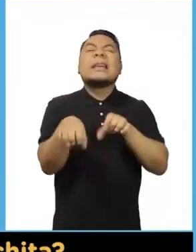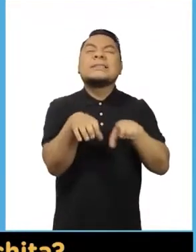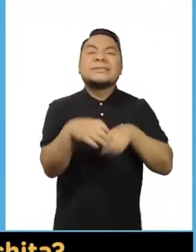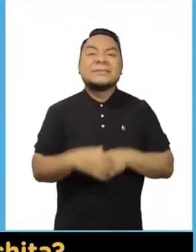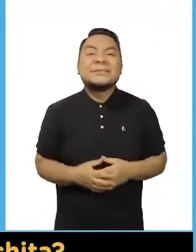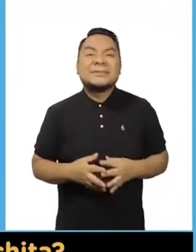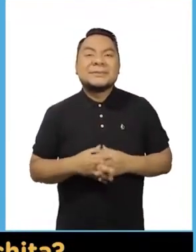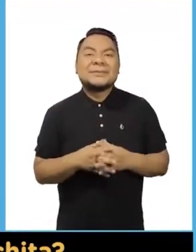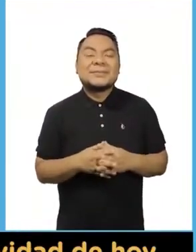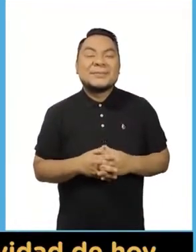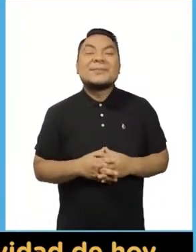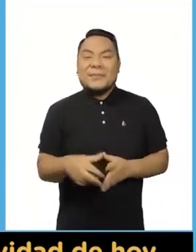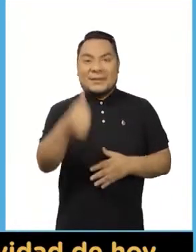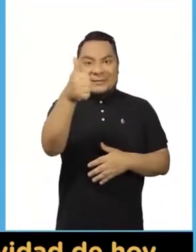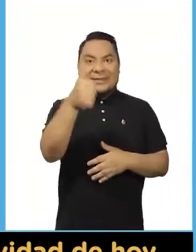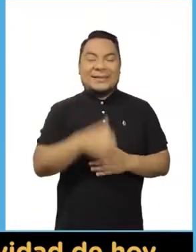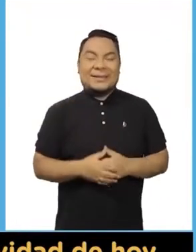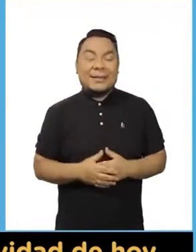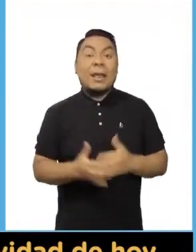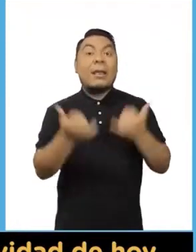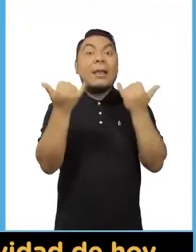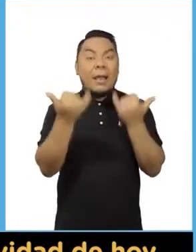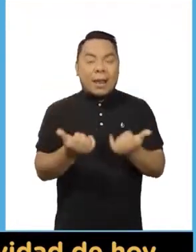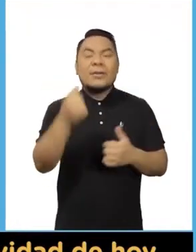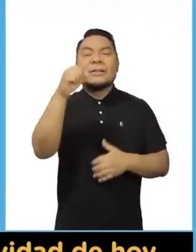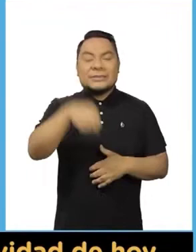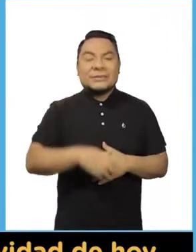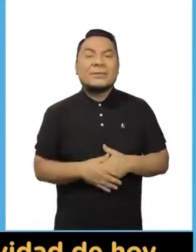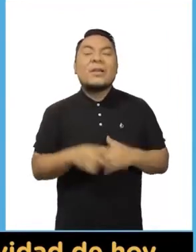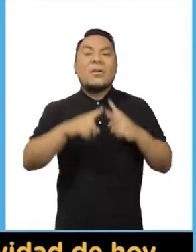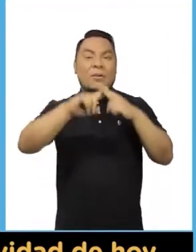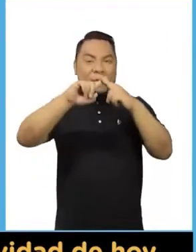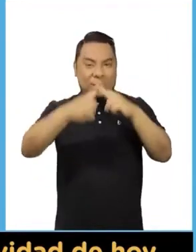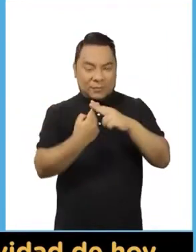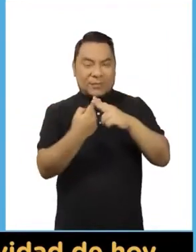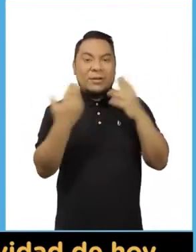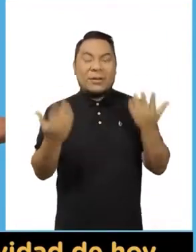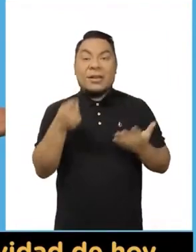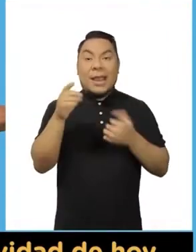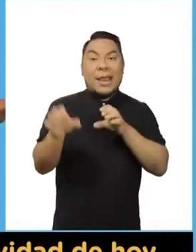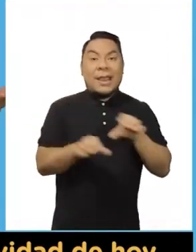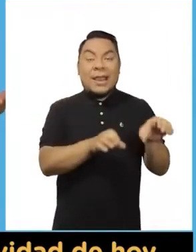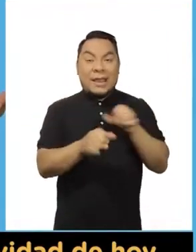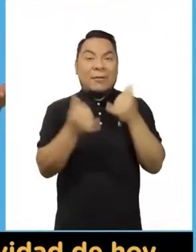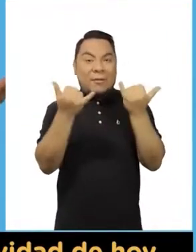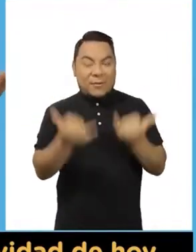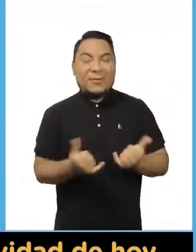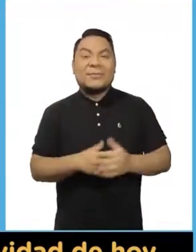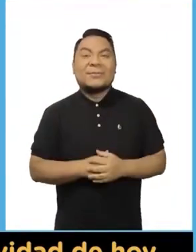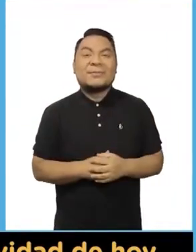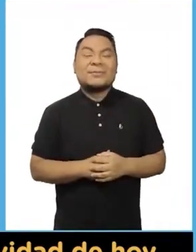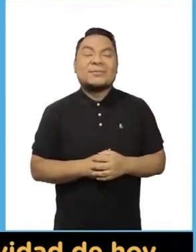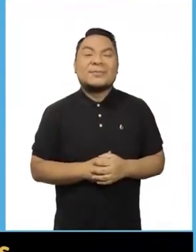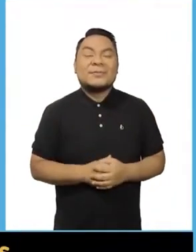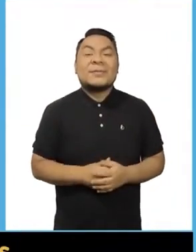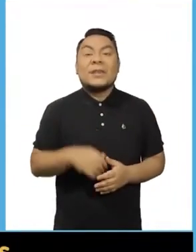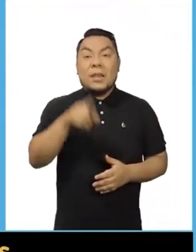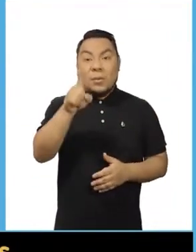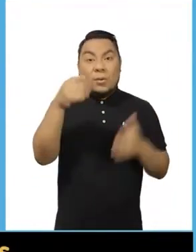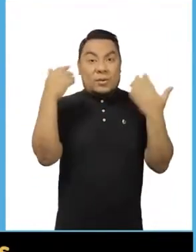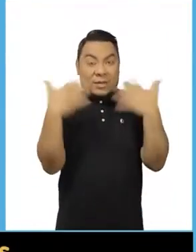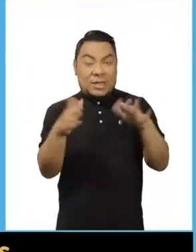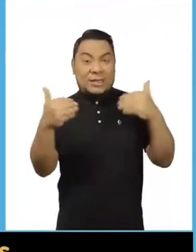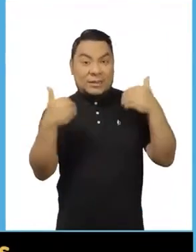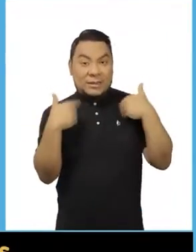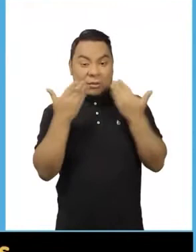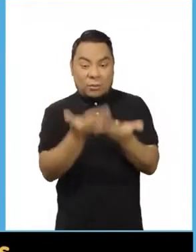Luchita? Muy bien, ahora sí, comencemos con la actividad de hoy. Una